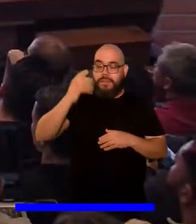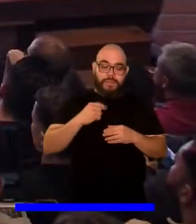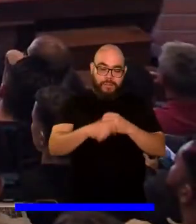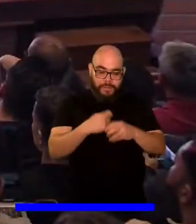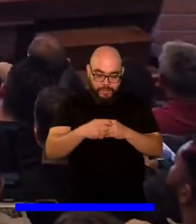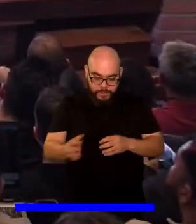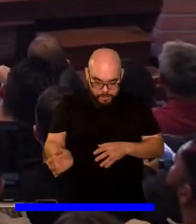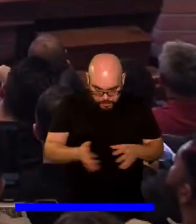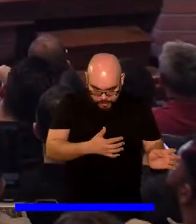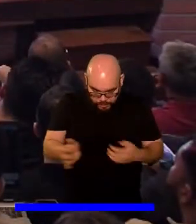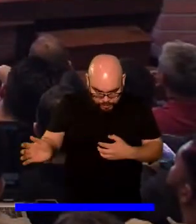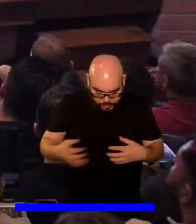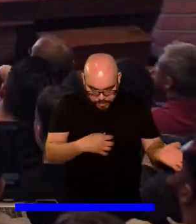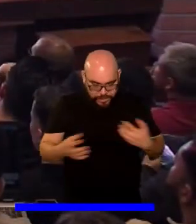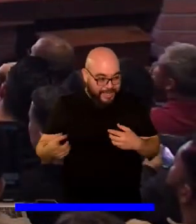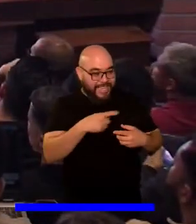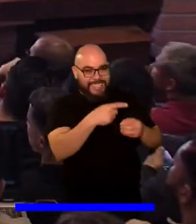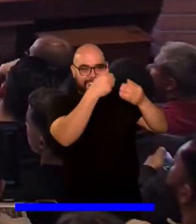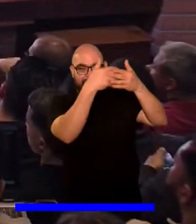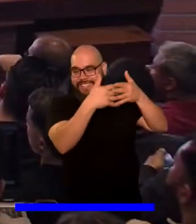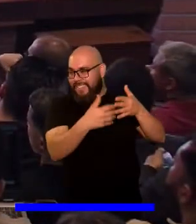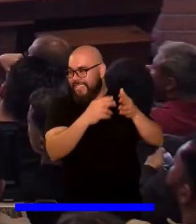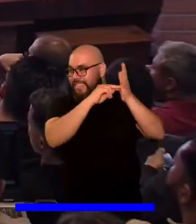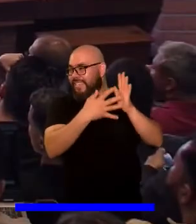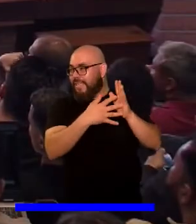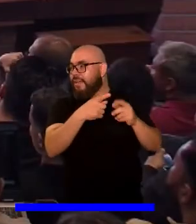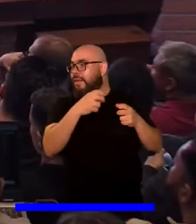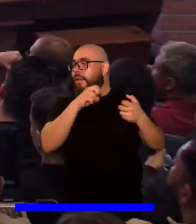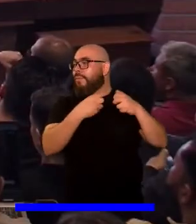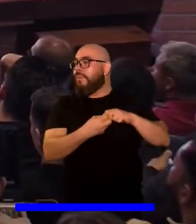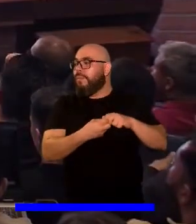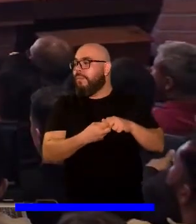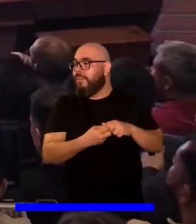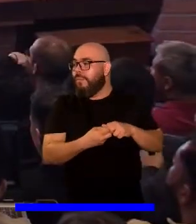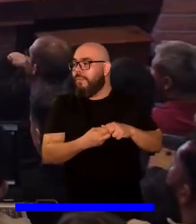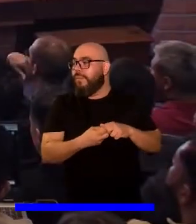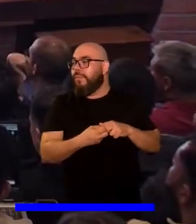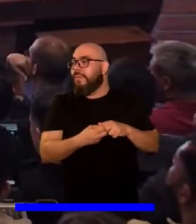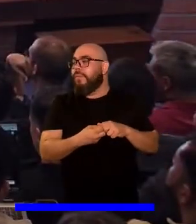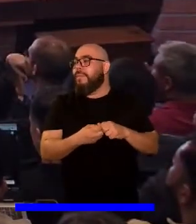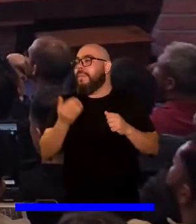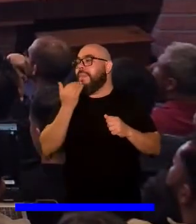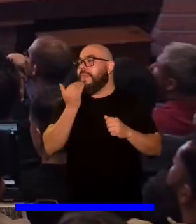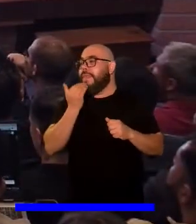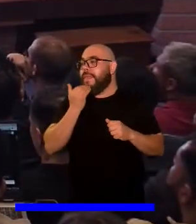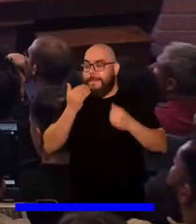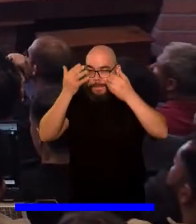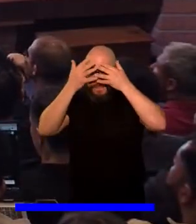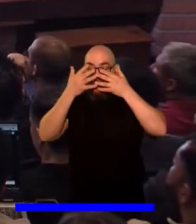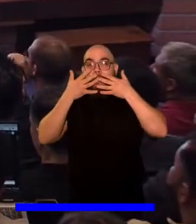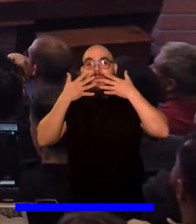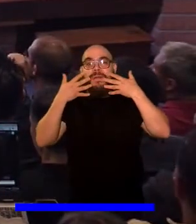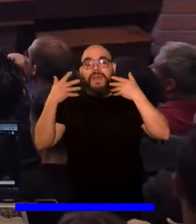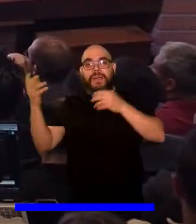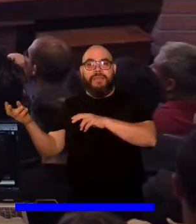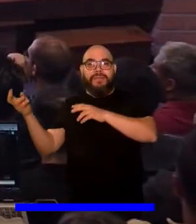hilos. Y así lo empiezo a definir. ¿Qué problema tiene esto? Pues, ¿qué pasa si llega un gatico, yo